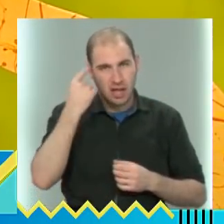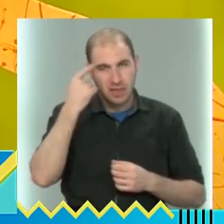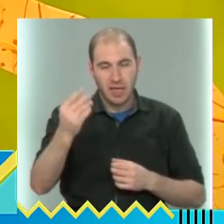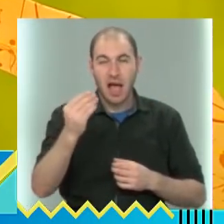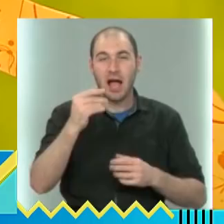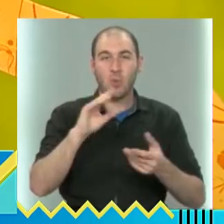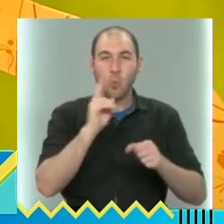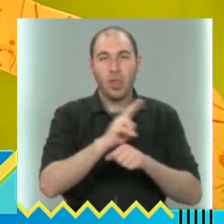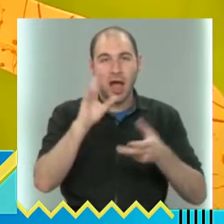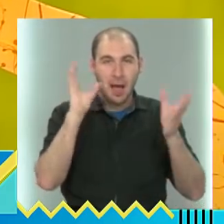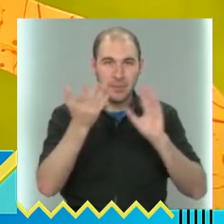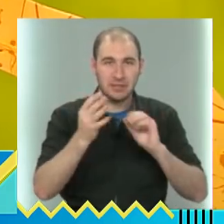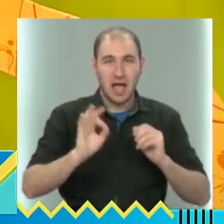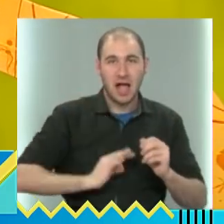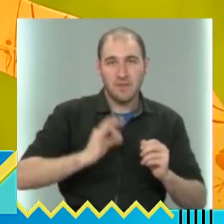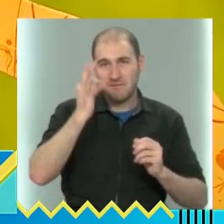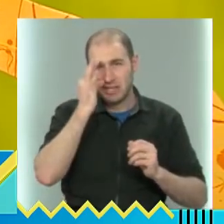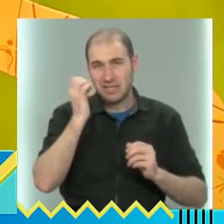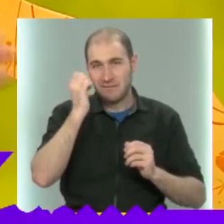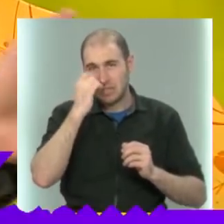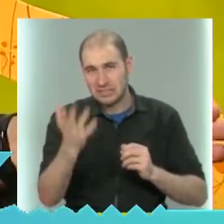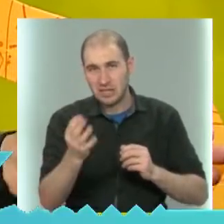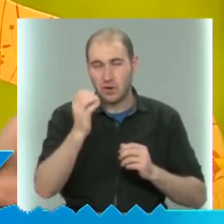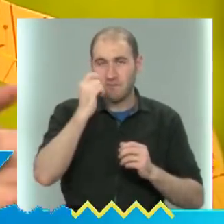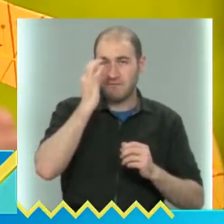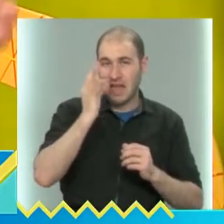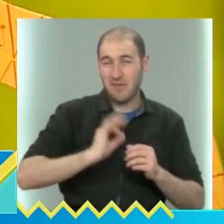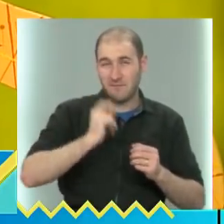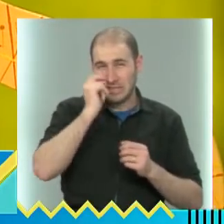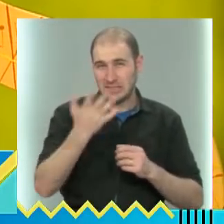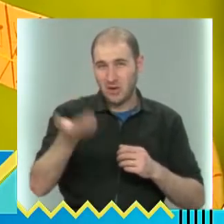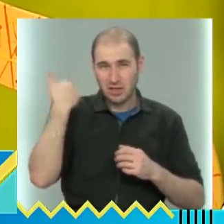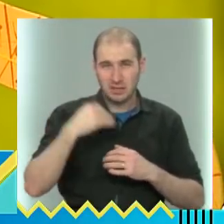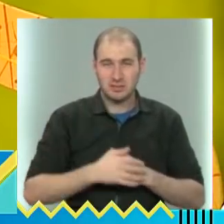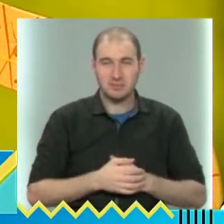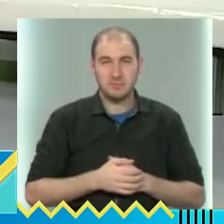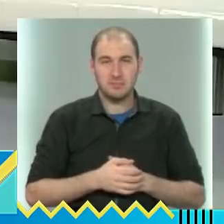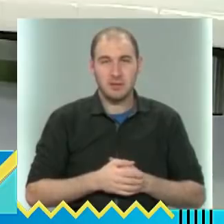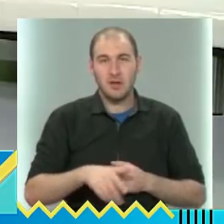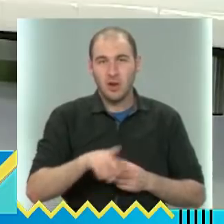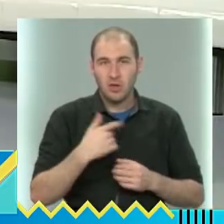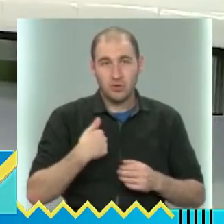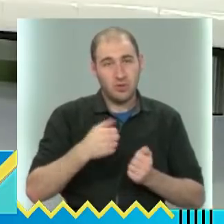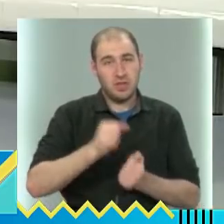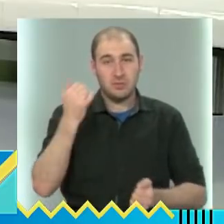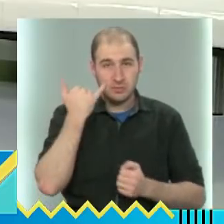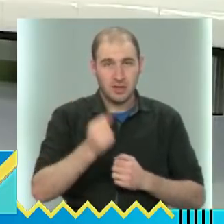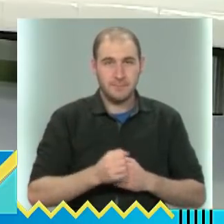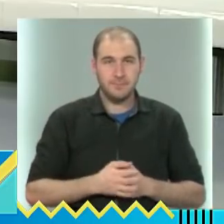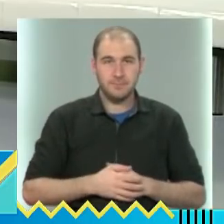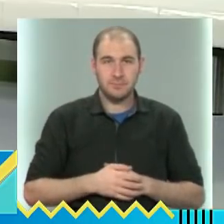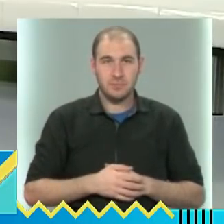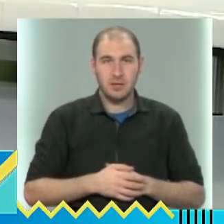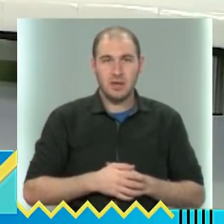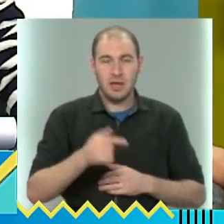cuidado ambiental, no tiene más de 20, 25 años. Y hace 25 años atrás, época en la cual yo ya estaba recibido inclusive, no